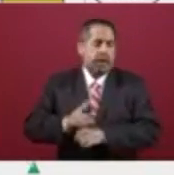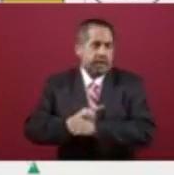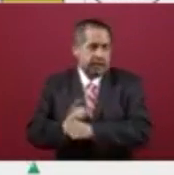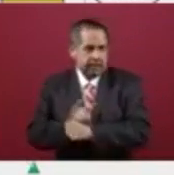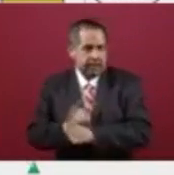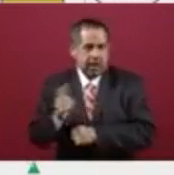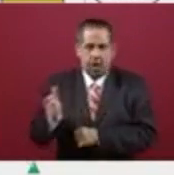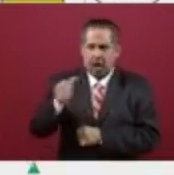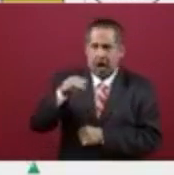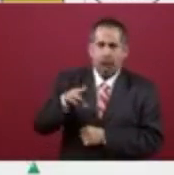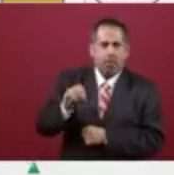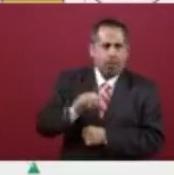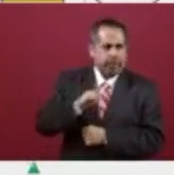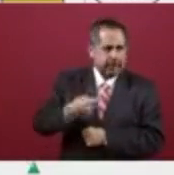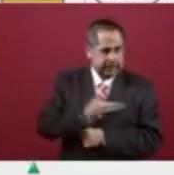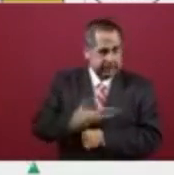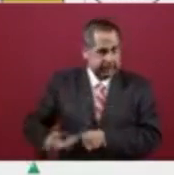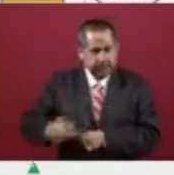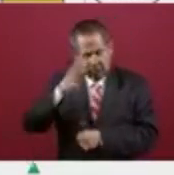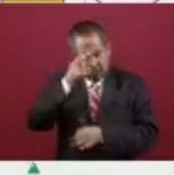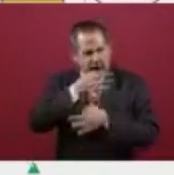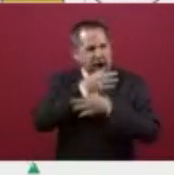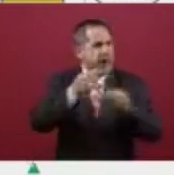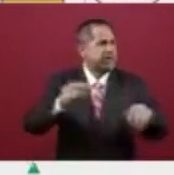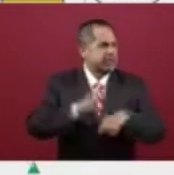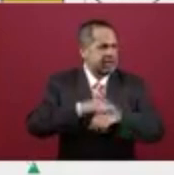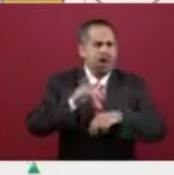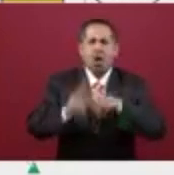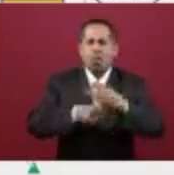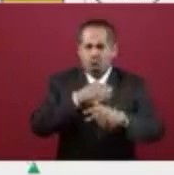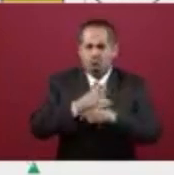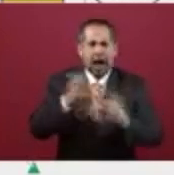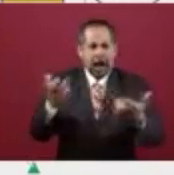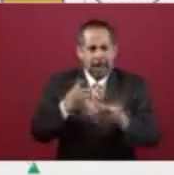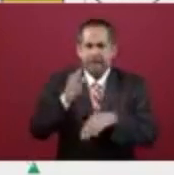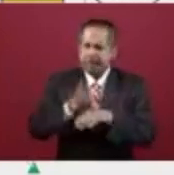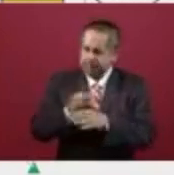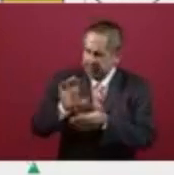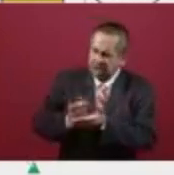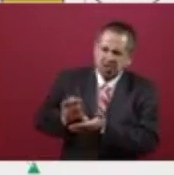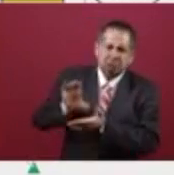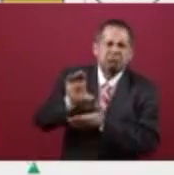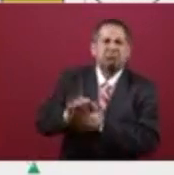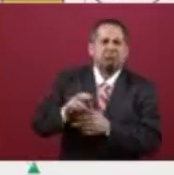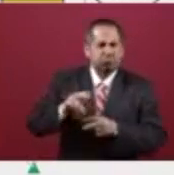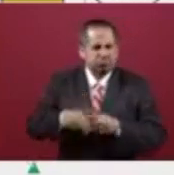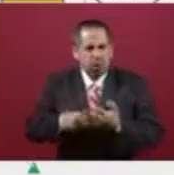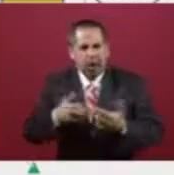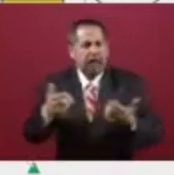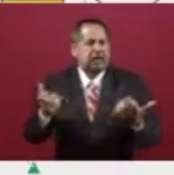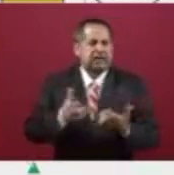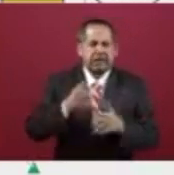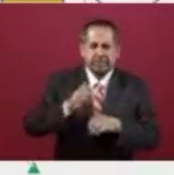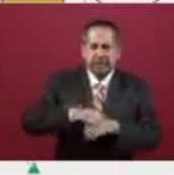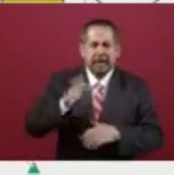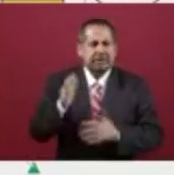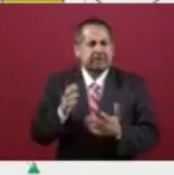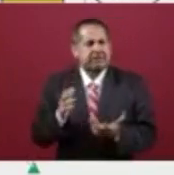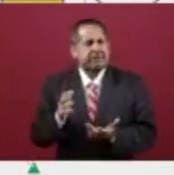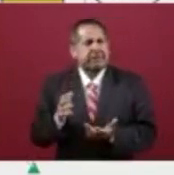Manuel López Obrador, el presidente de México, anuncia incrementos en la inversión, y estamos hablando de